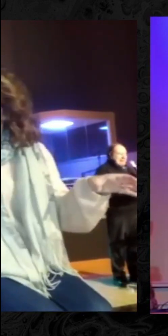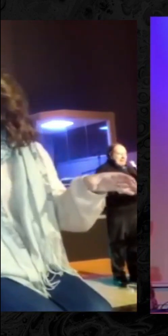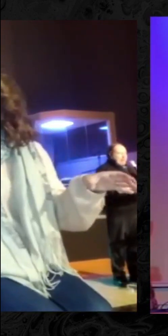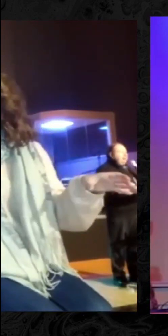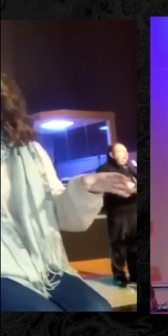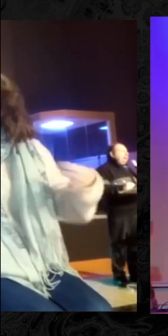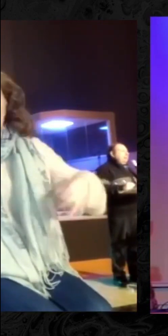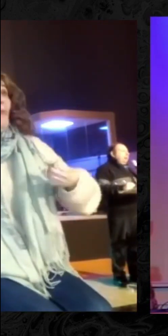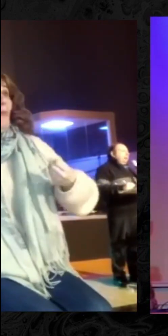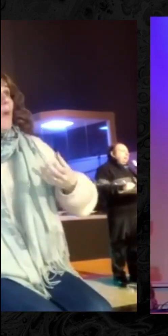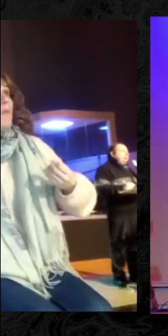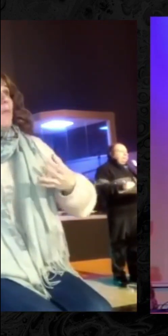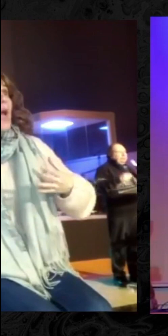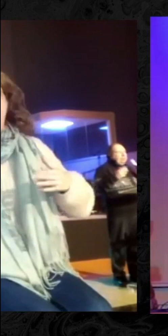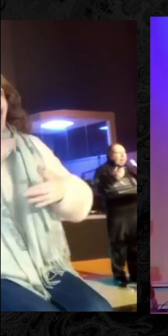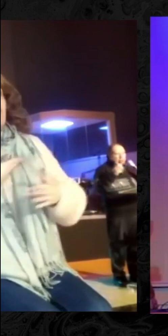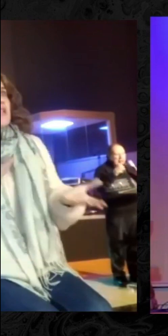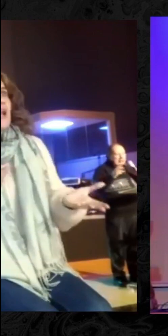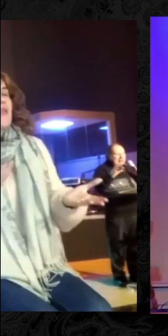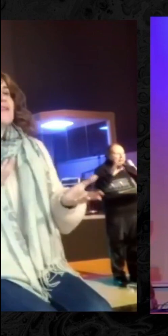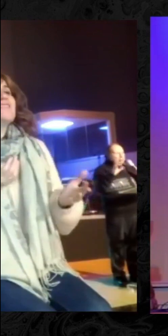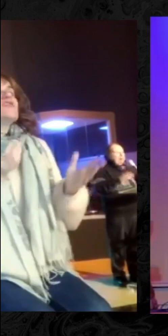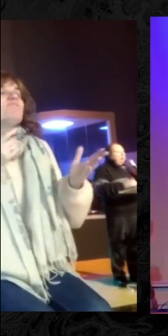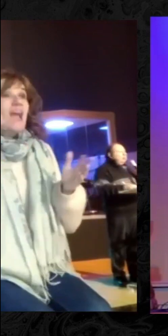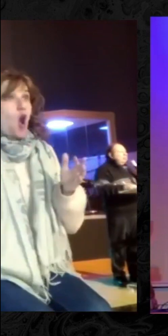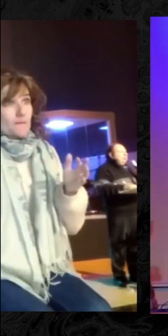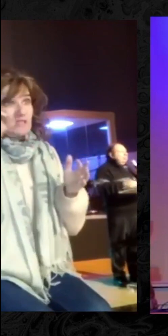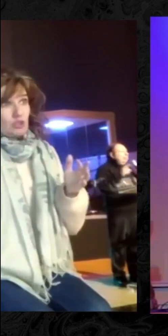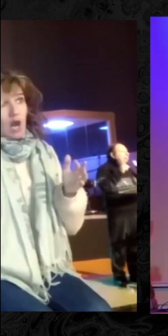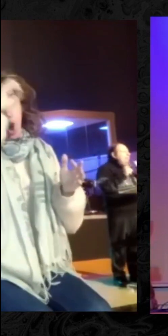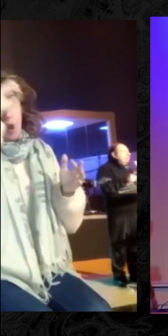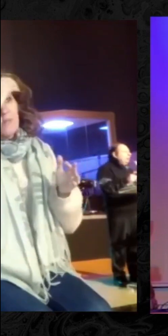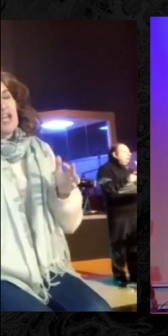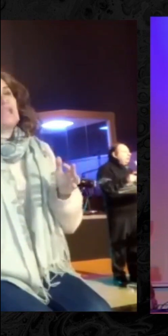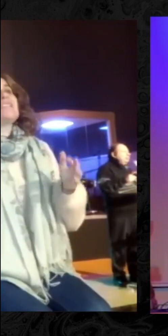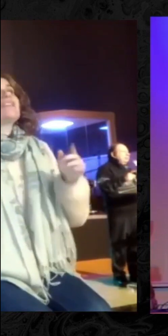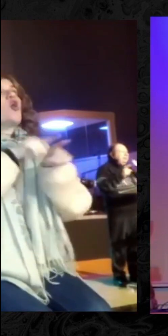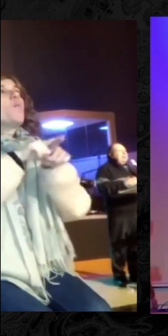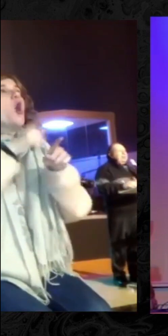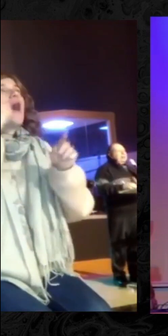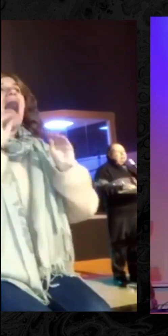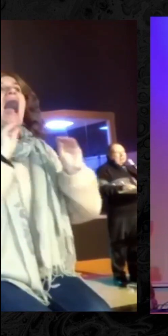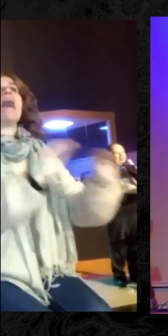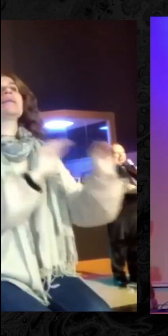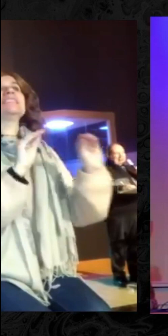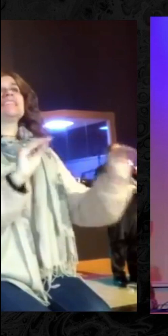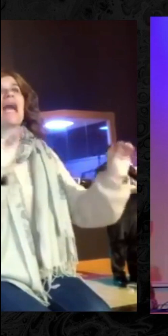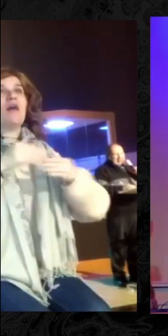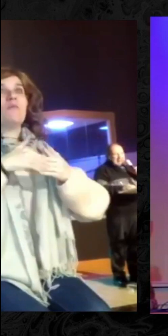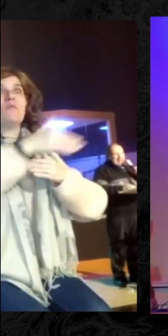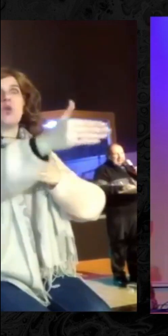posiblemente por que Dios ha hecho algo están avisando de que viene una gran